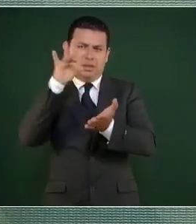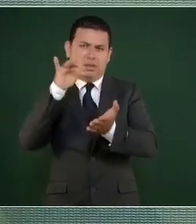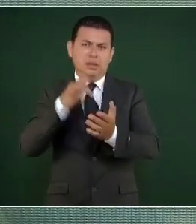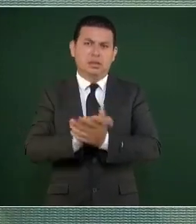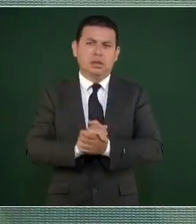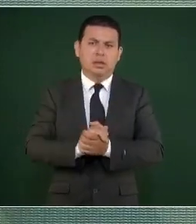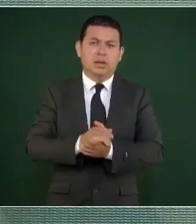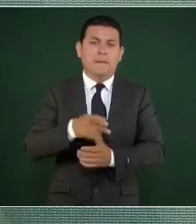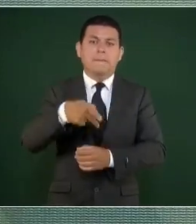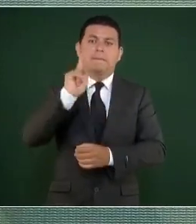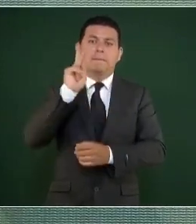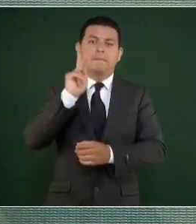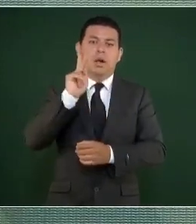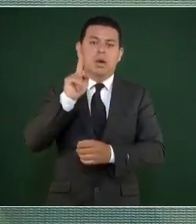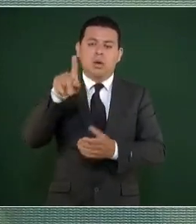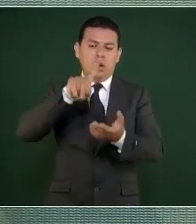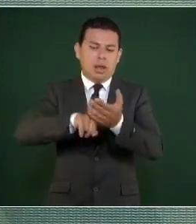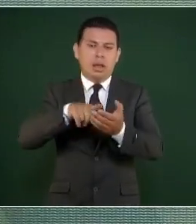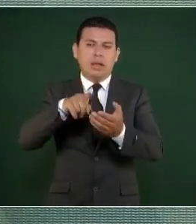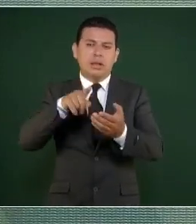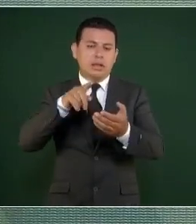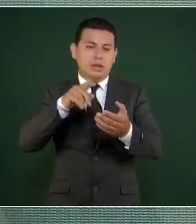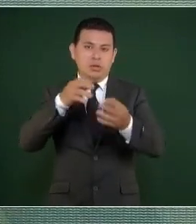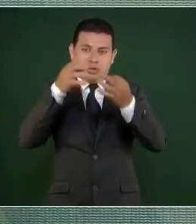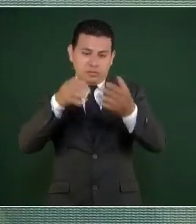¿Quién creen que retuiteó